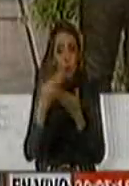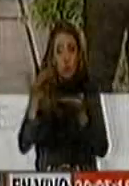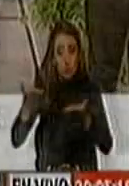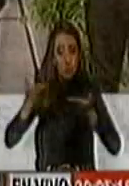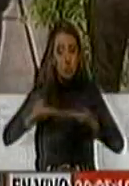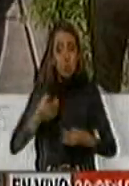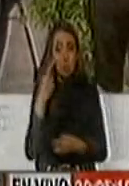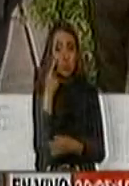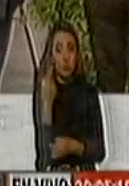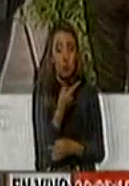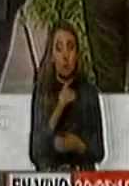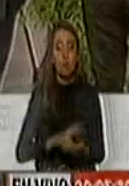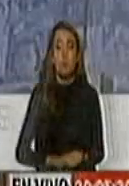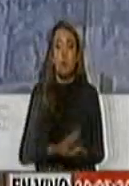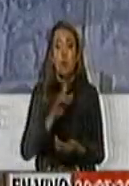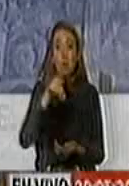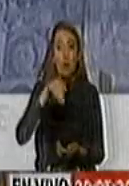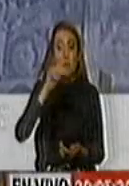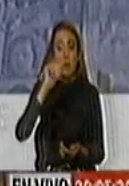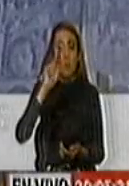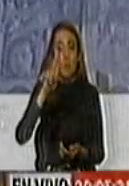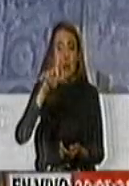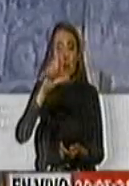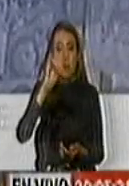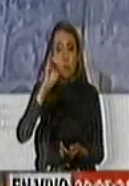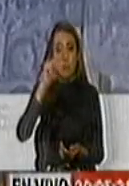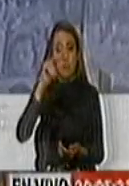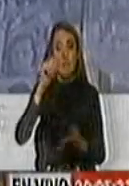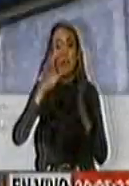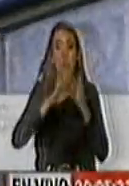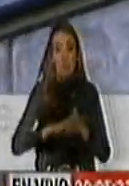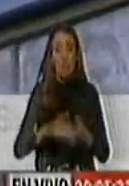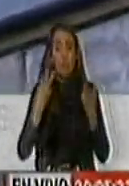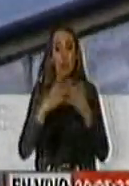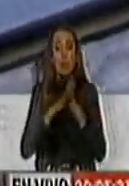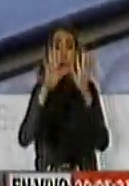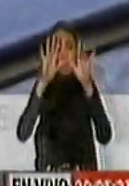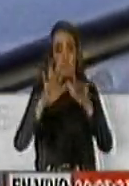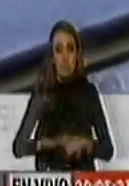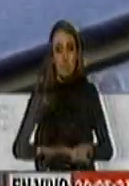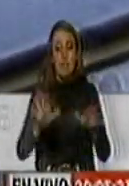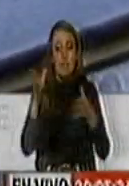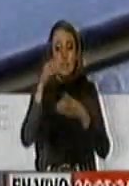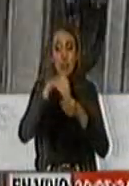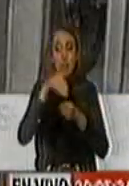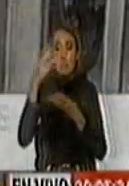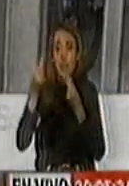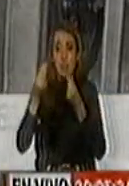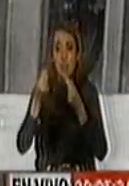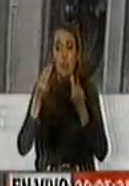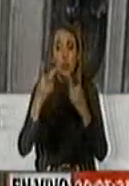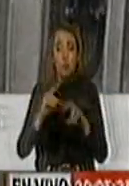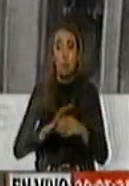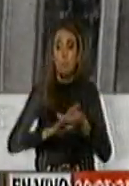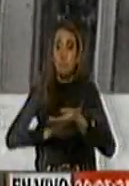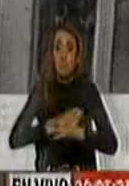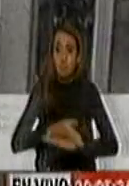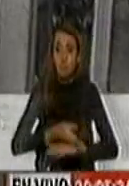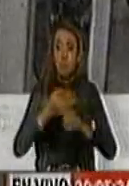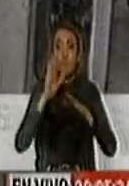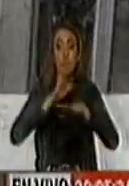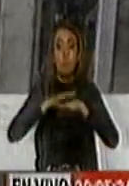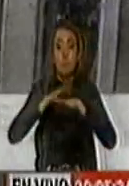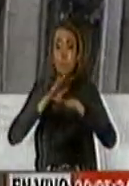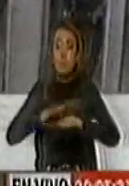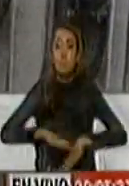acudió Paulina de los Ángeles Proaño, quien fue tesorera del movimiento Alianza País, a rendir su versión libre y voluntaria. Posteriormente estaba